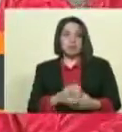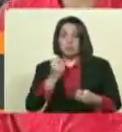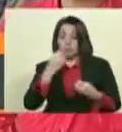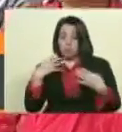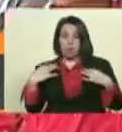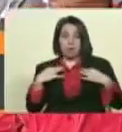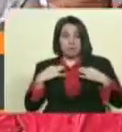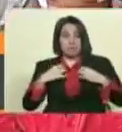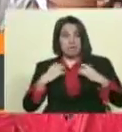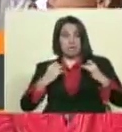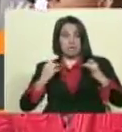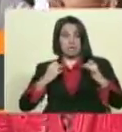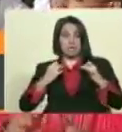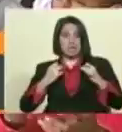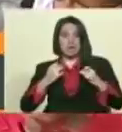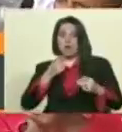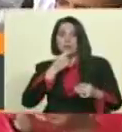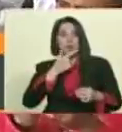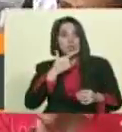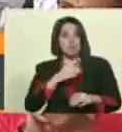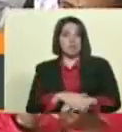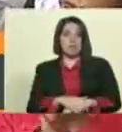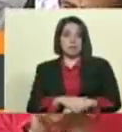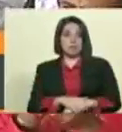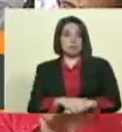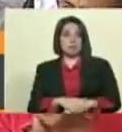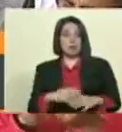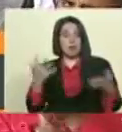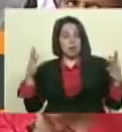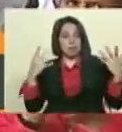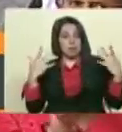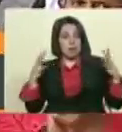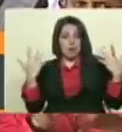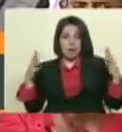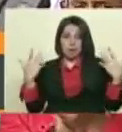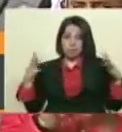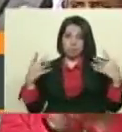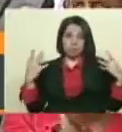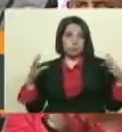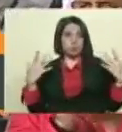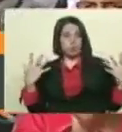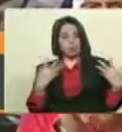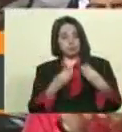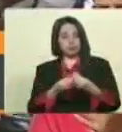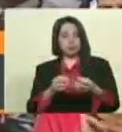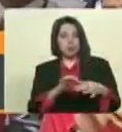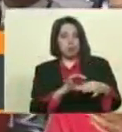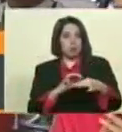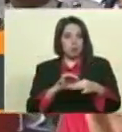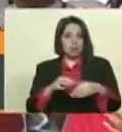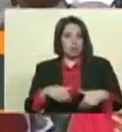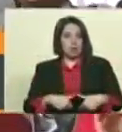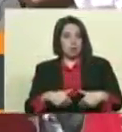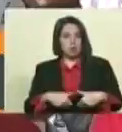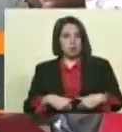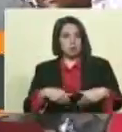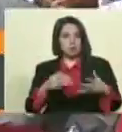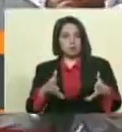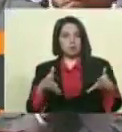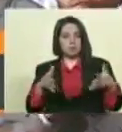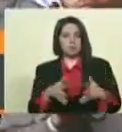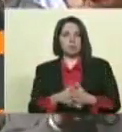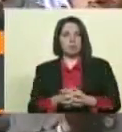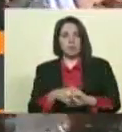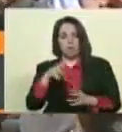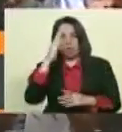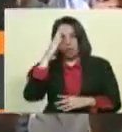lo felicito, un aplauso a la directiva del 6CPC, unidos en lucha y en victoria. Que